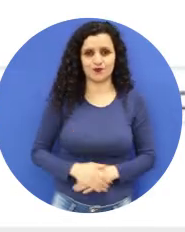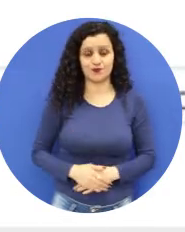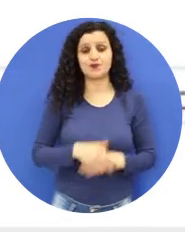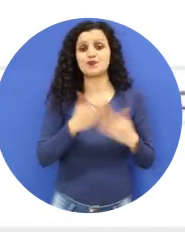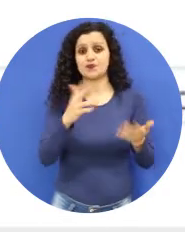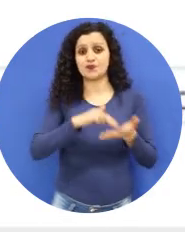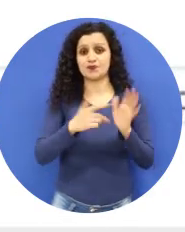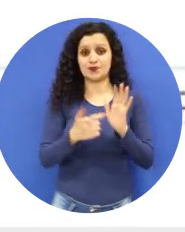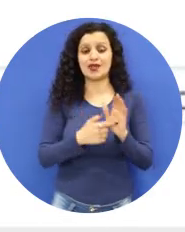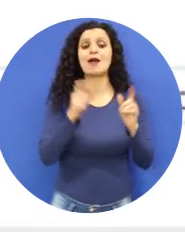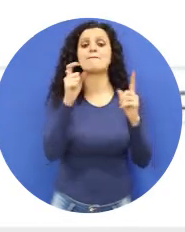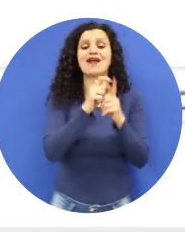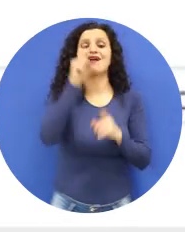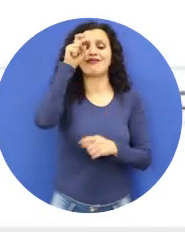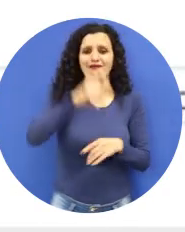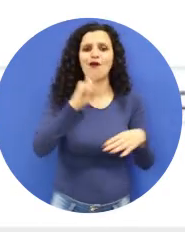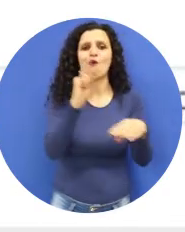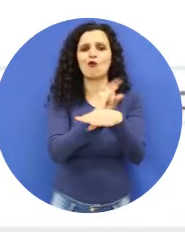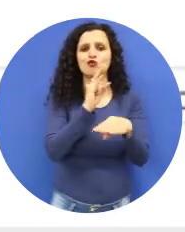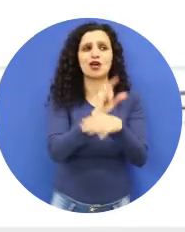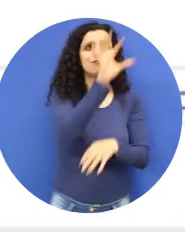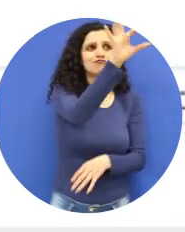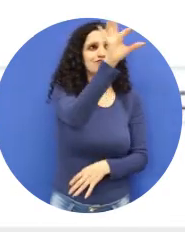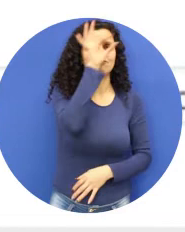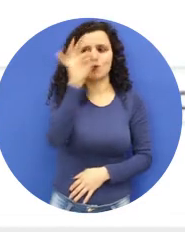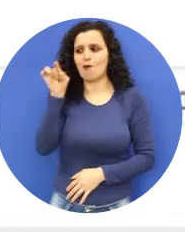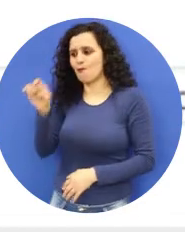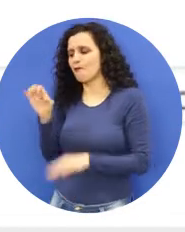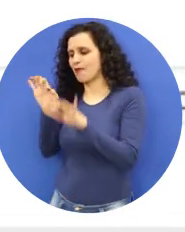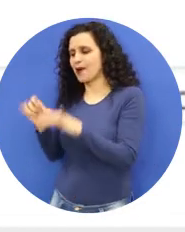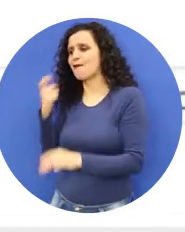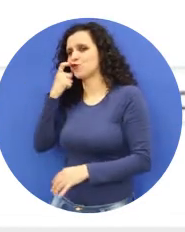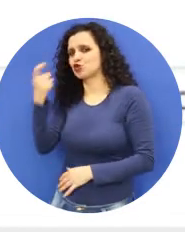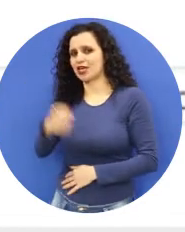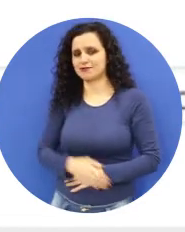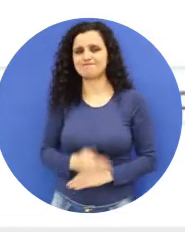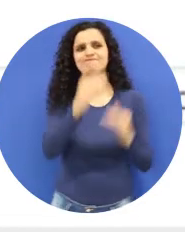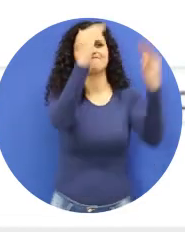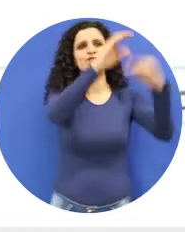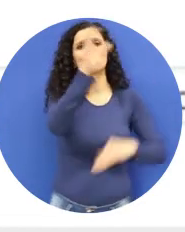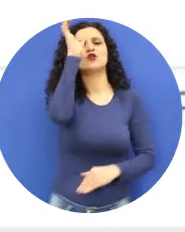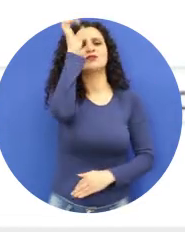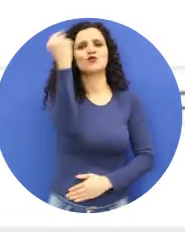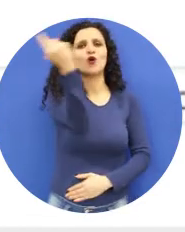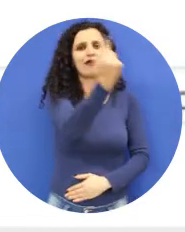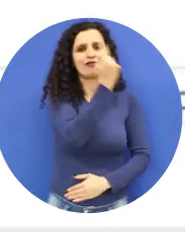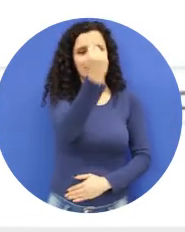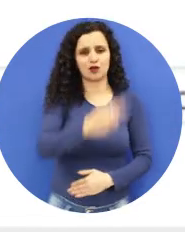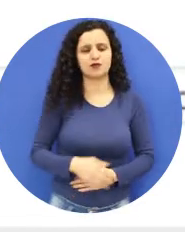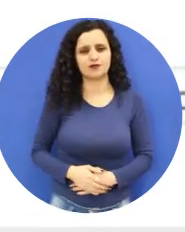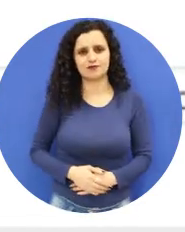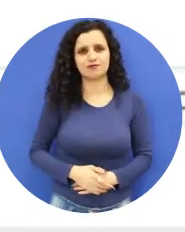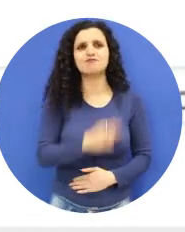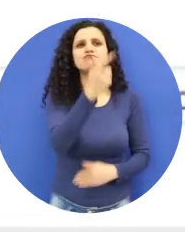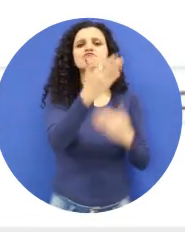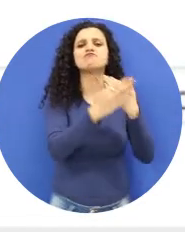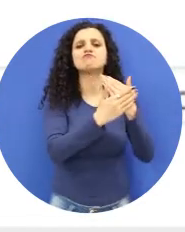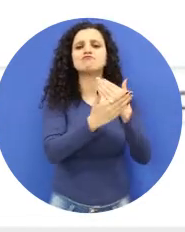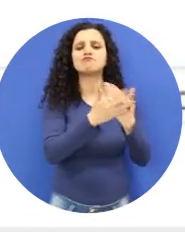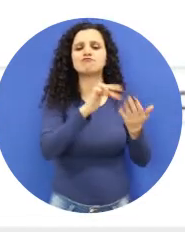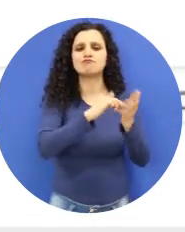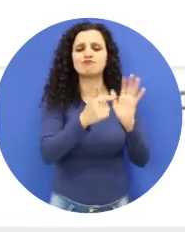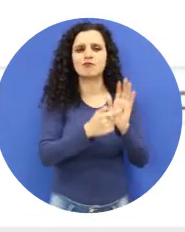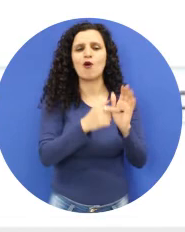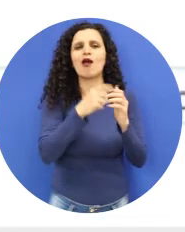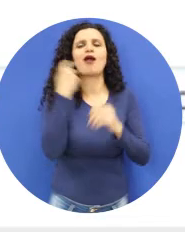es decir, la palabra que se debe emplear en la búsqueda. Concepto genérico, que hace